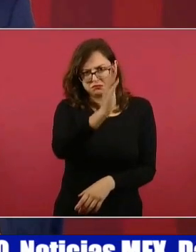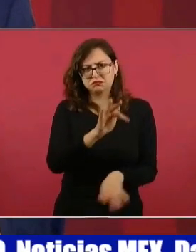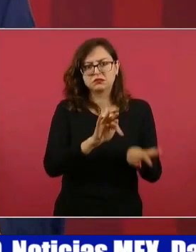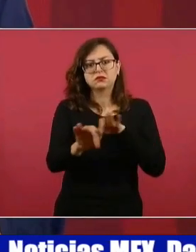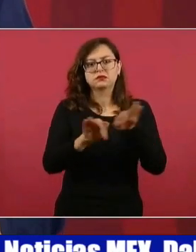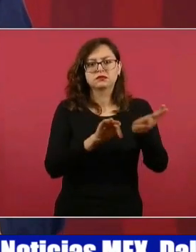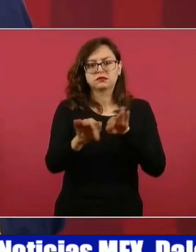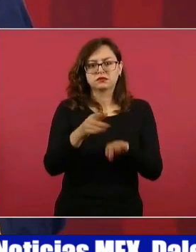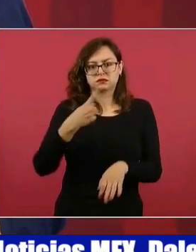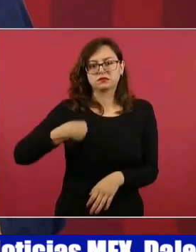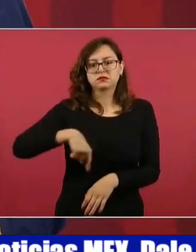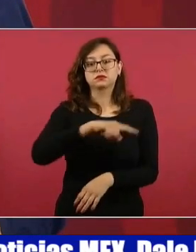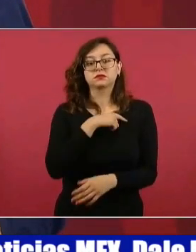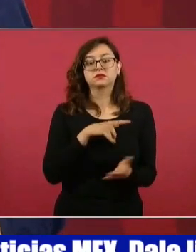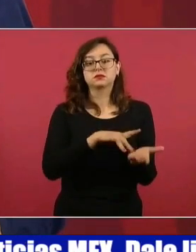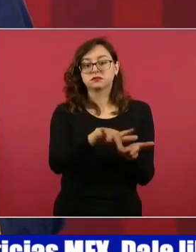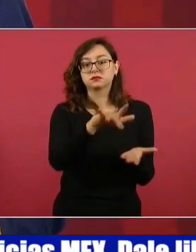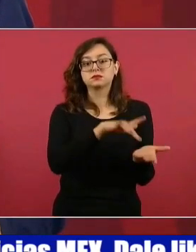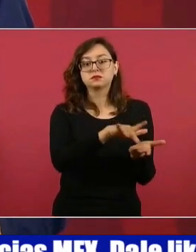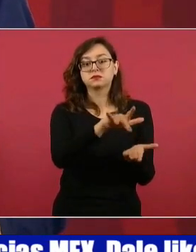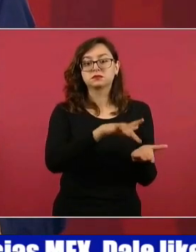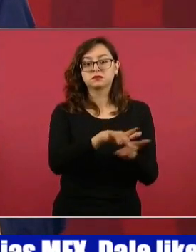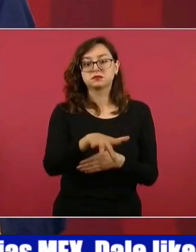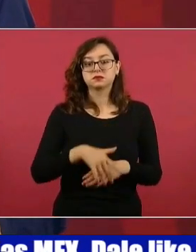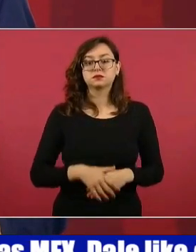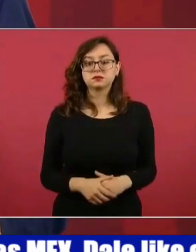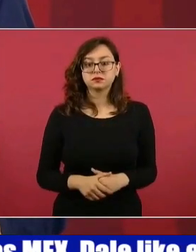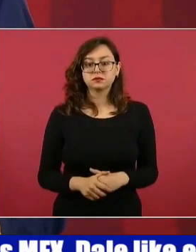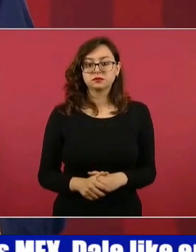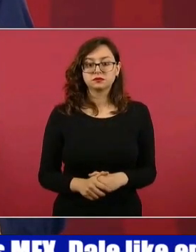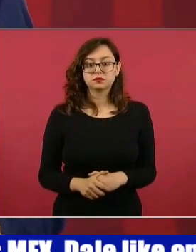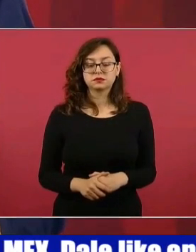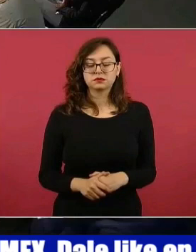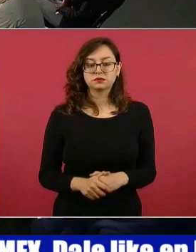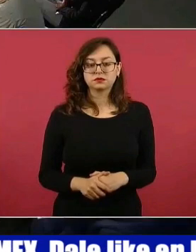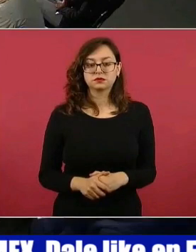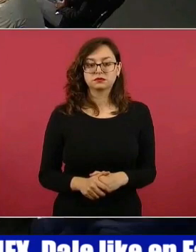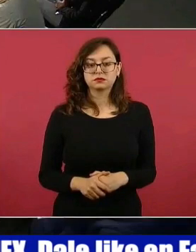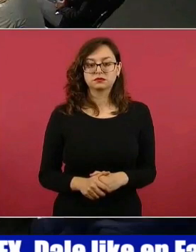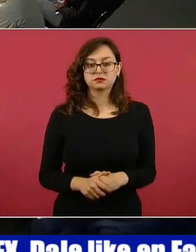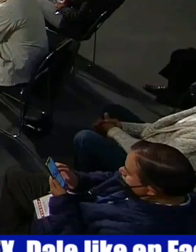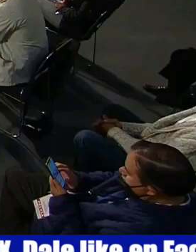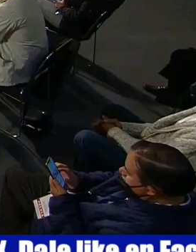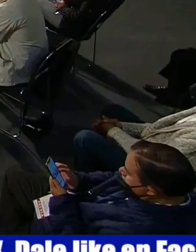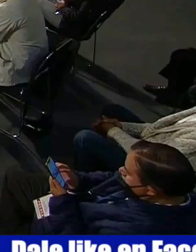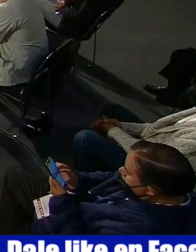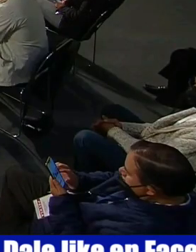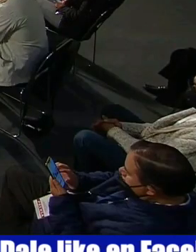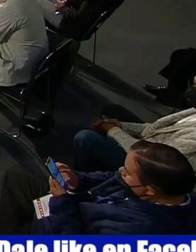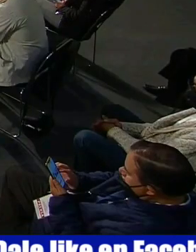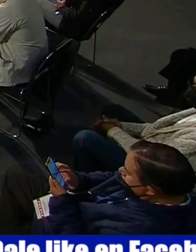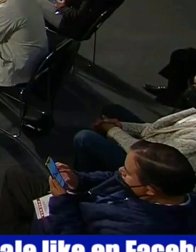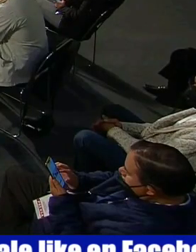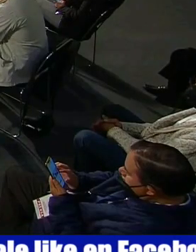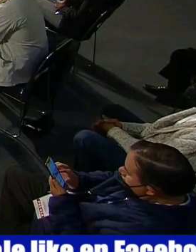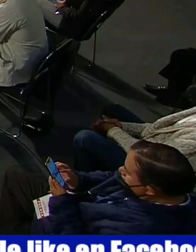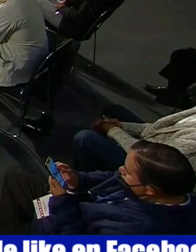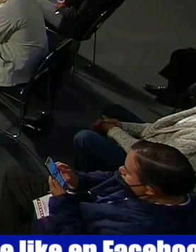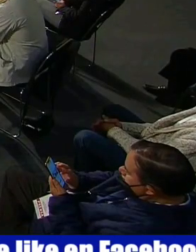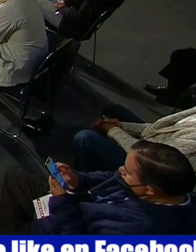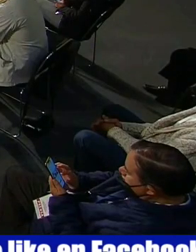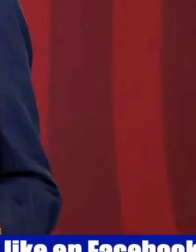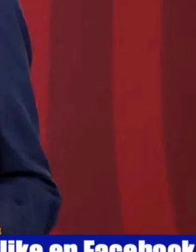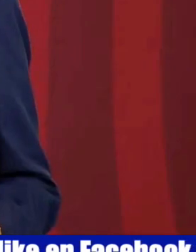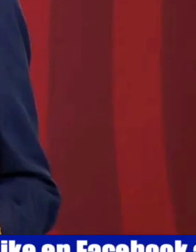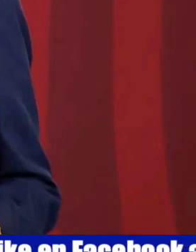López Obrador. Y ayer, fíjese, platicando con una persona, con un querido amigo, me decía, bueno, pero es que, a ver, no es lo que ocurre